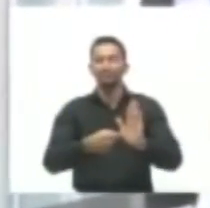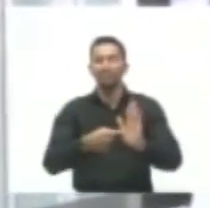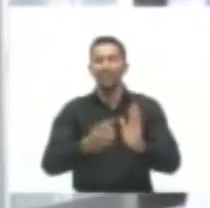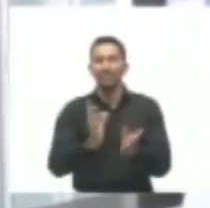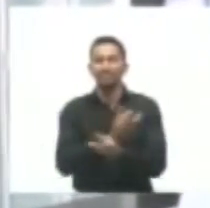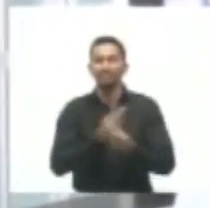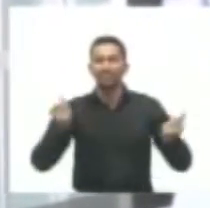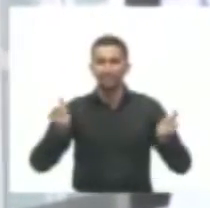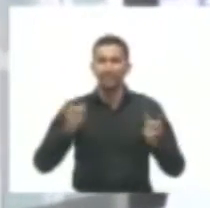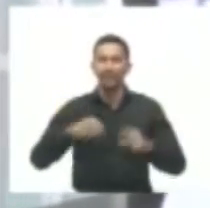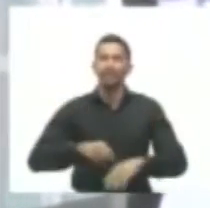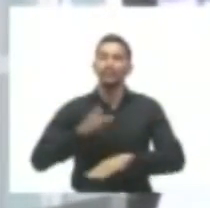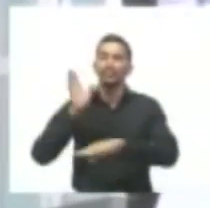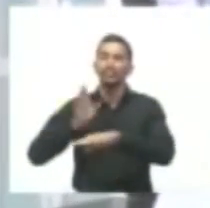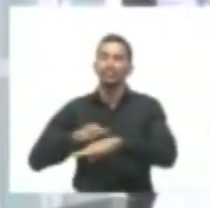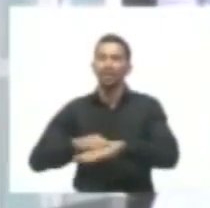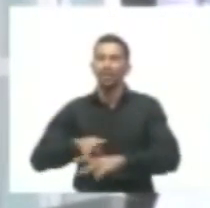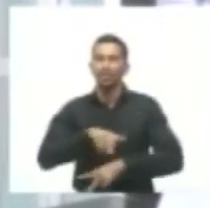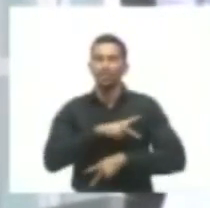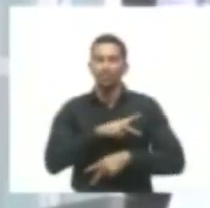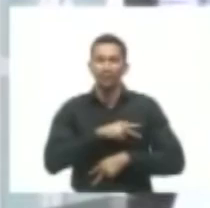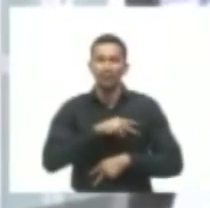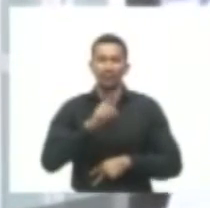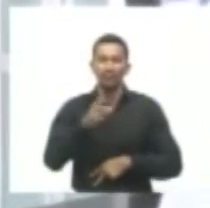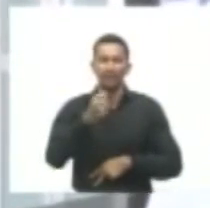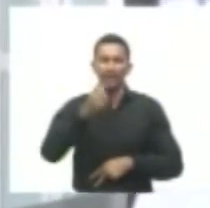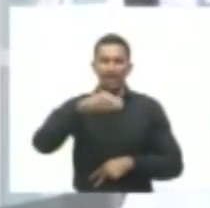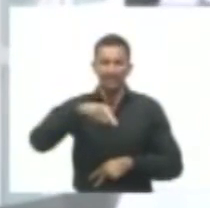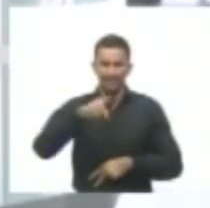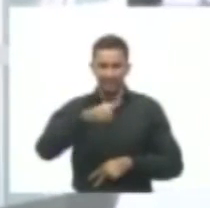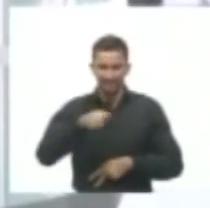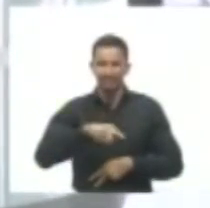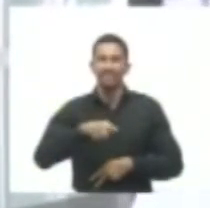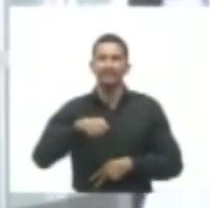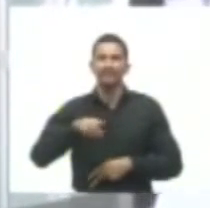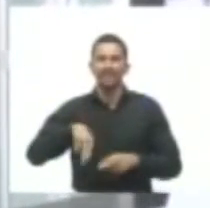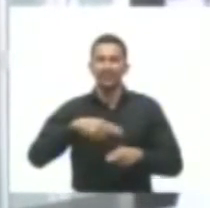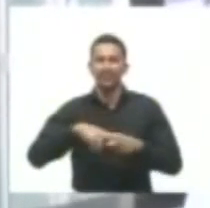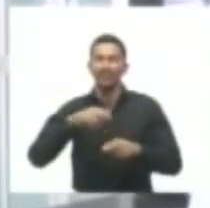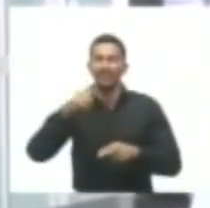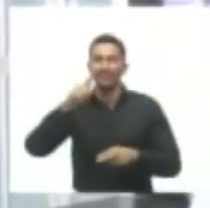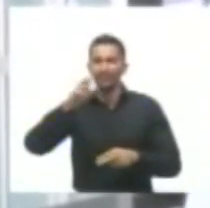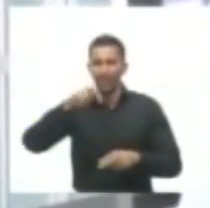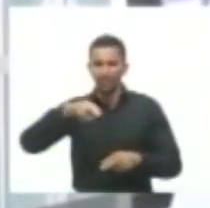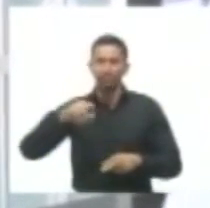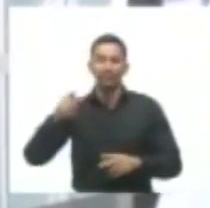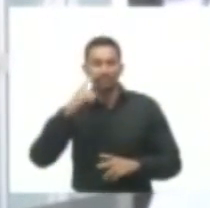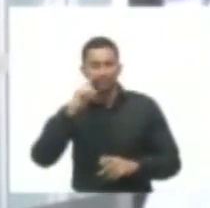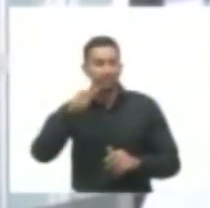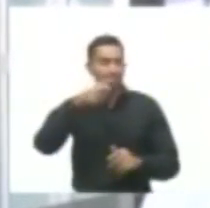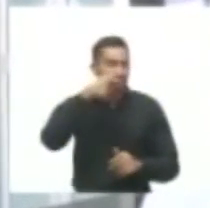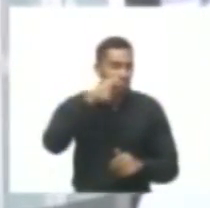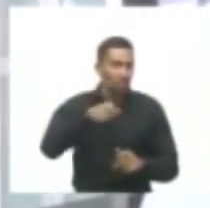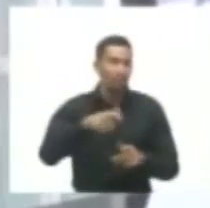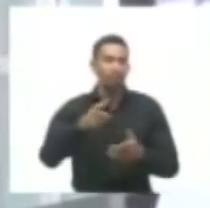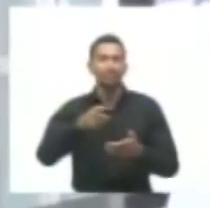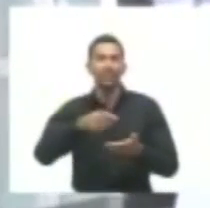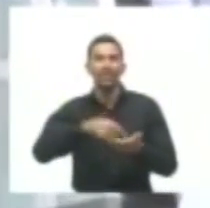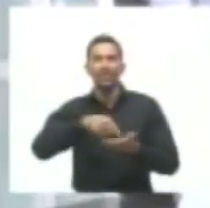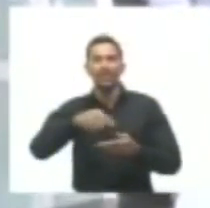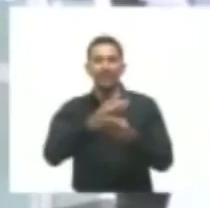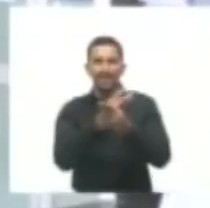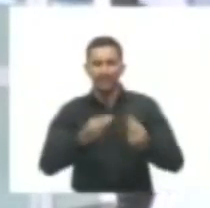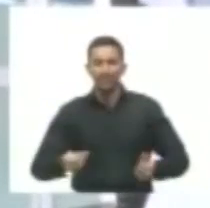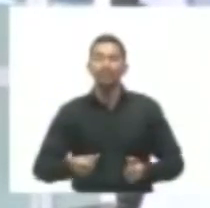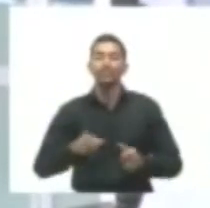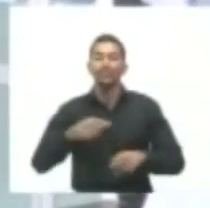dueño, que son ellos, a Gas Natural Fenosa, acompañar este proceso liquidatorio, que no es otra cosa sino conseguir, por la vía de